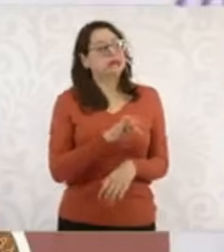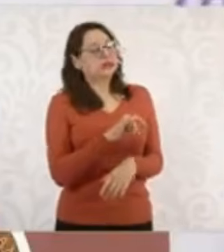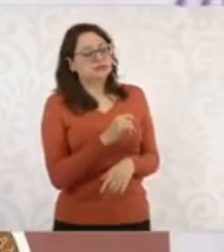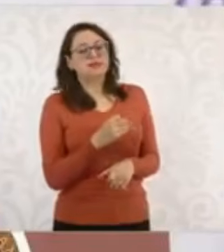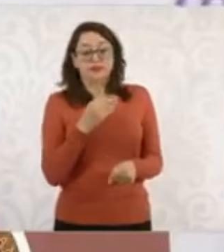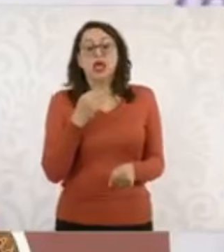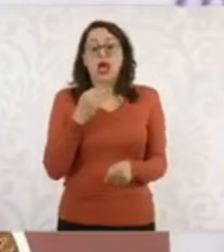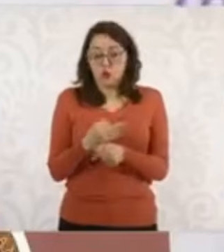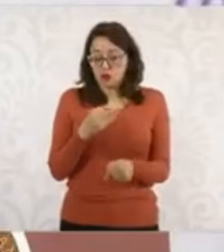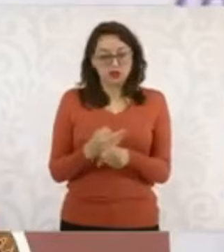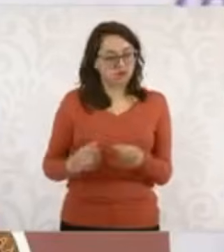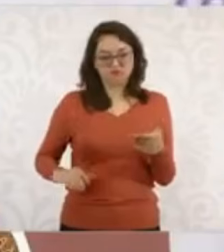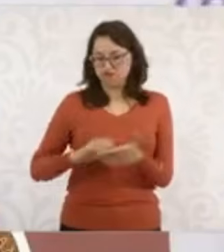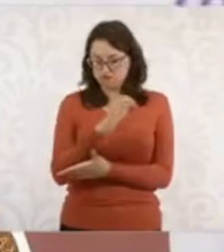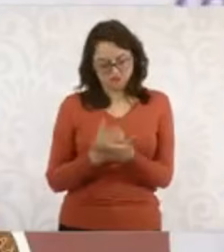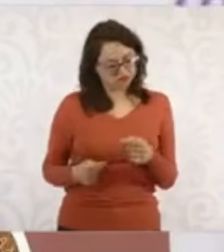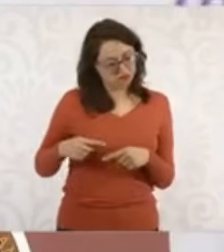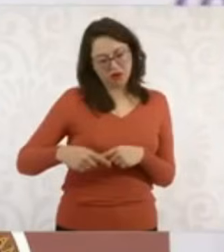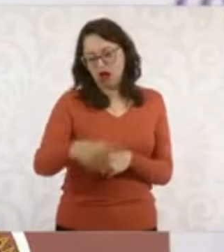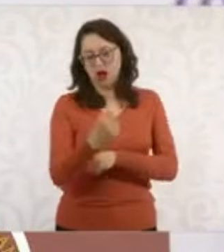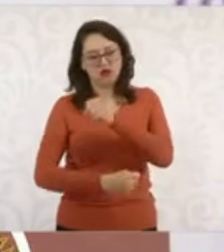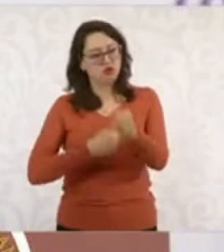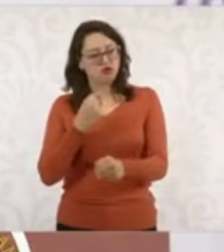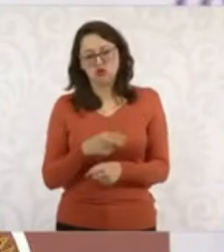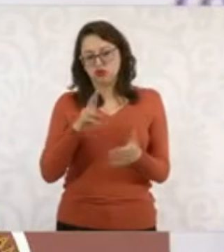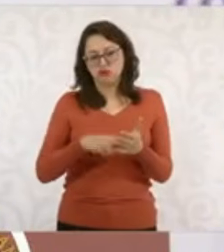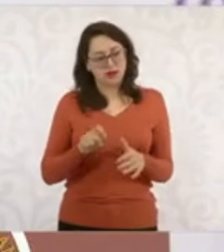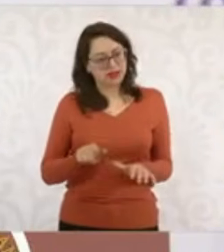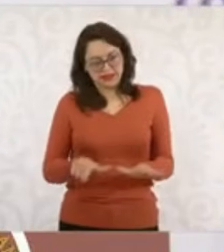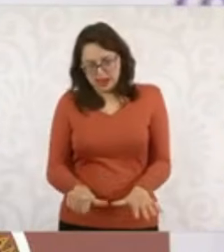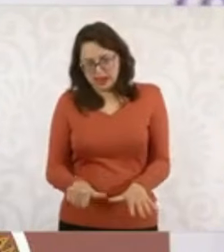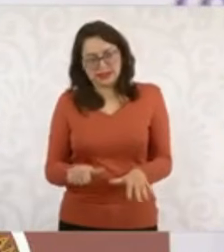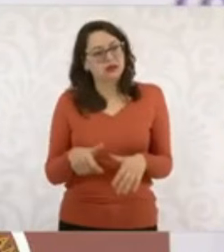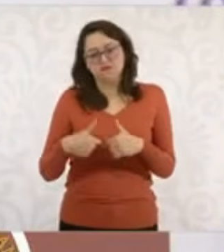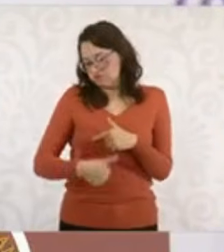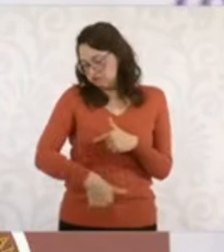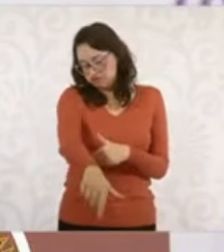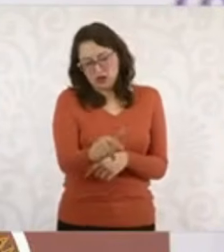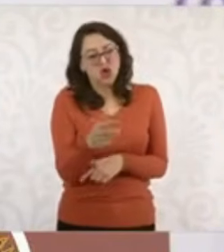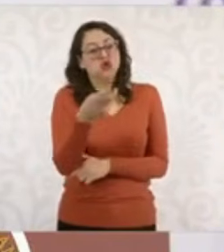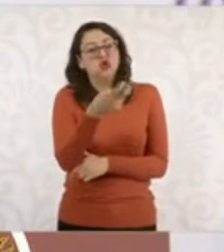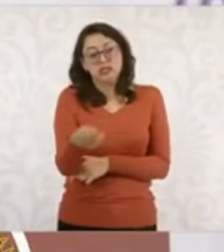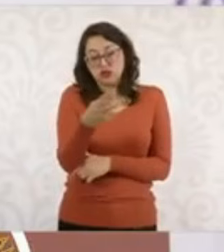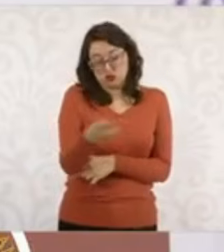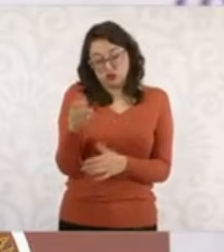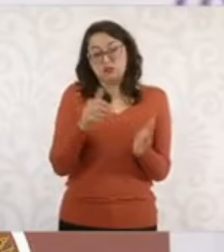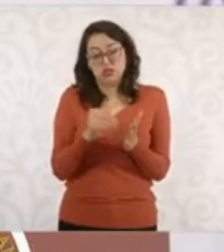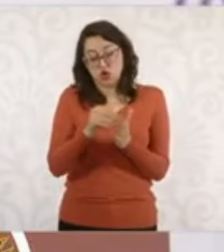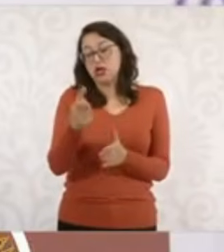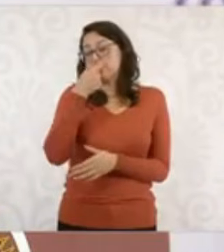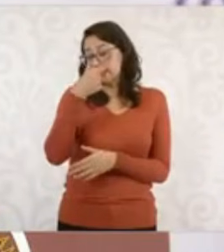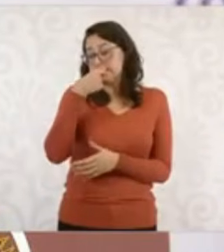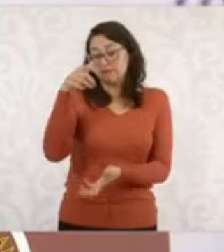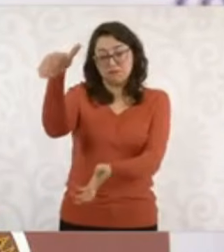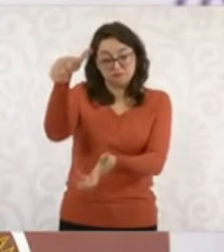contratos plenamente garantizados para todos los pacientes. Estamos hablando de cerca de 200 millones de piezas que llegan cada